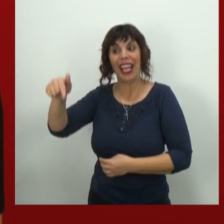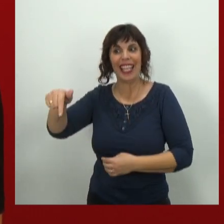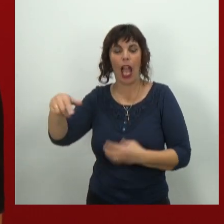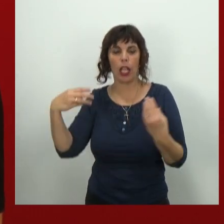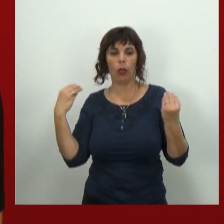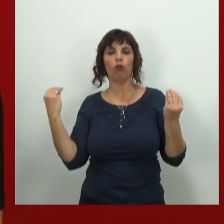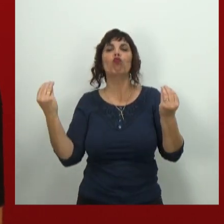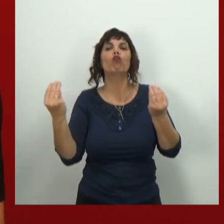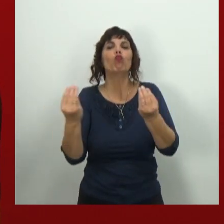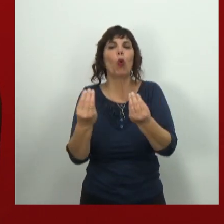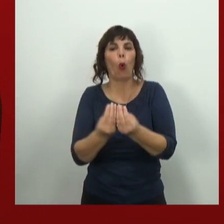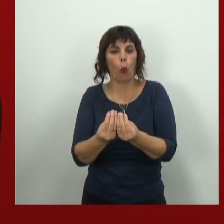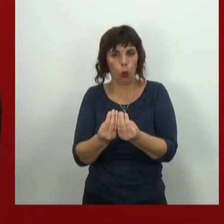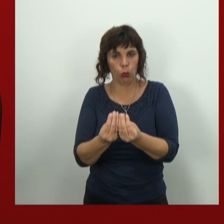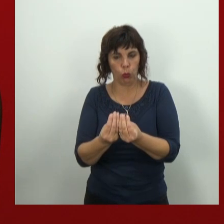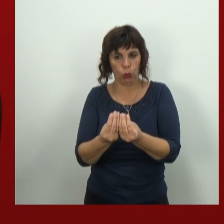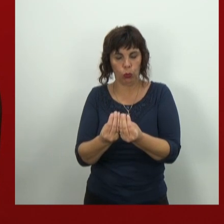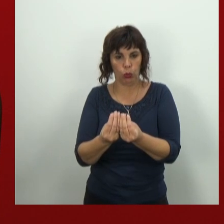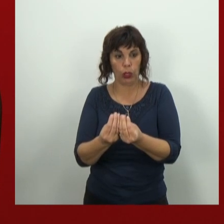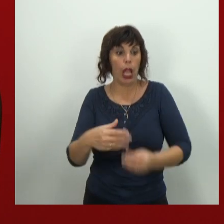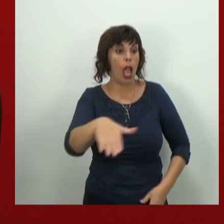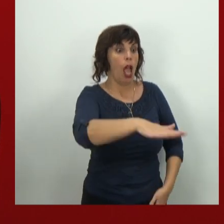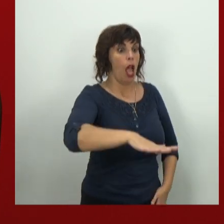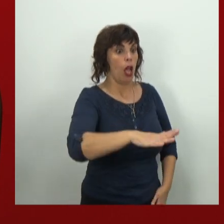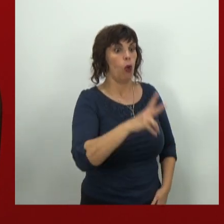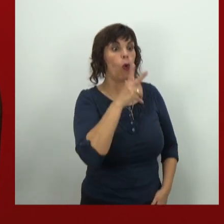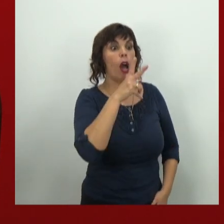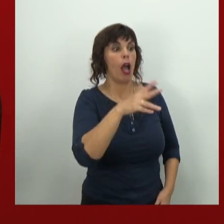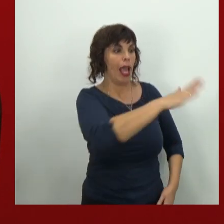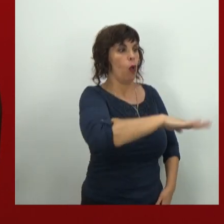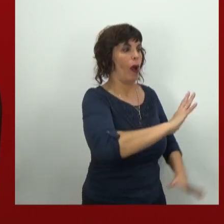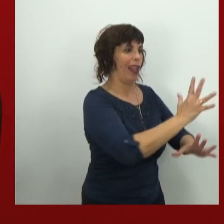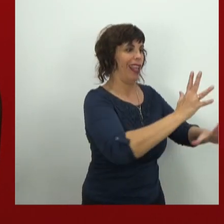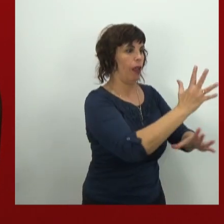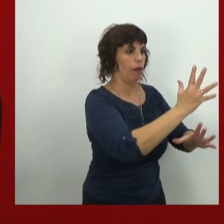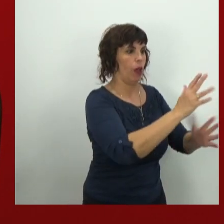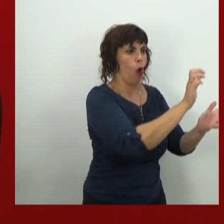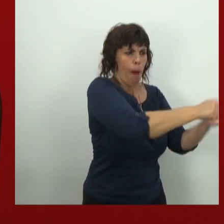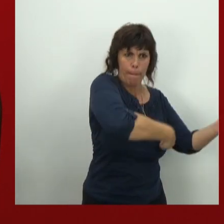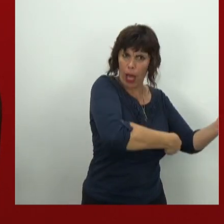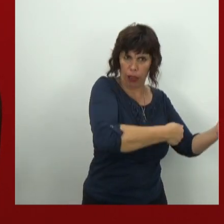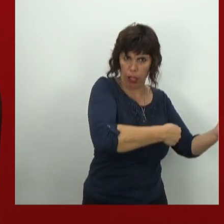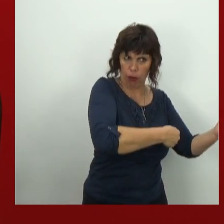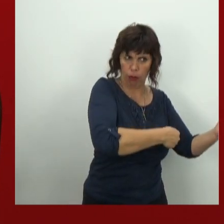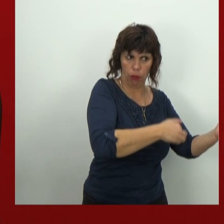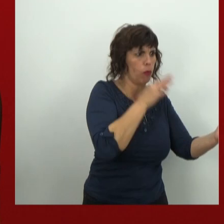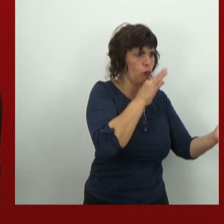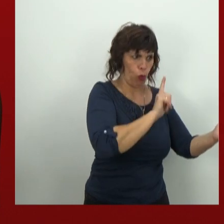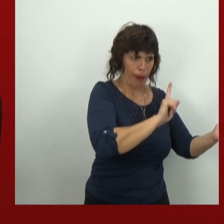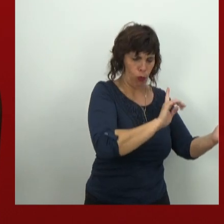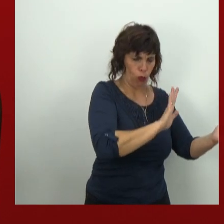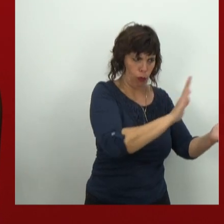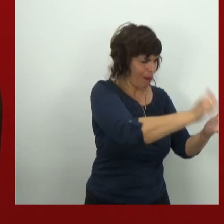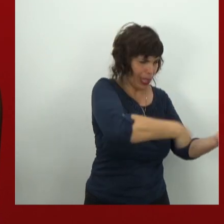trono. Los que estaban en el Hades, no en el infierno, en el Hades. Y Jesucristo juzgará